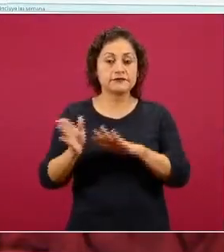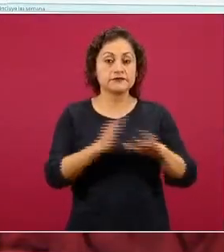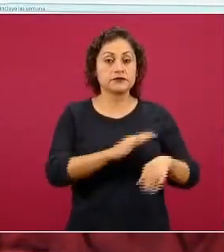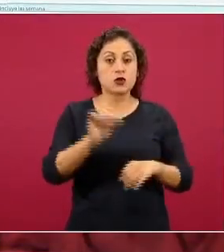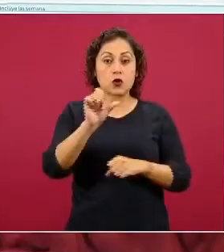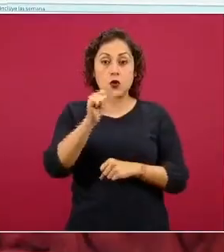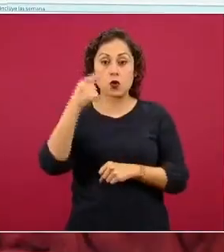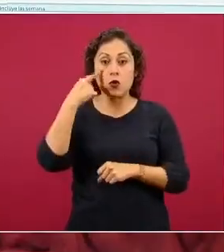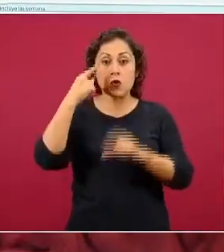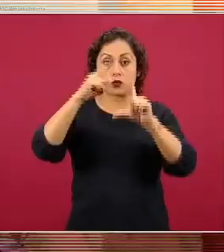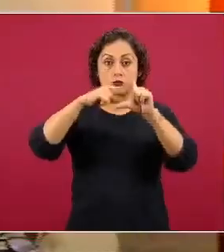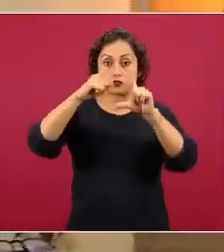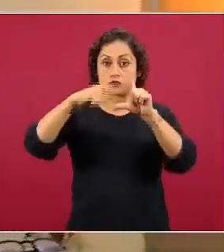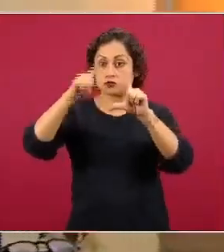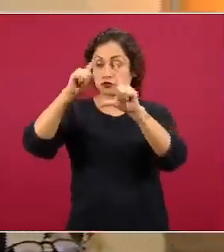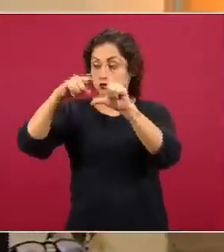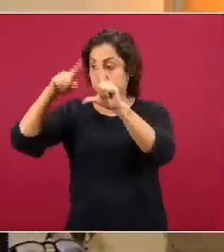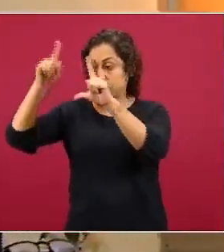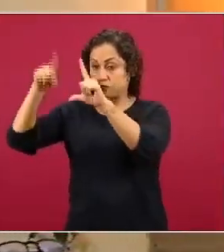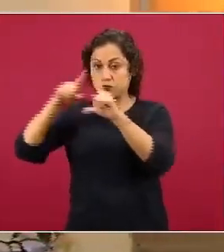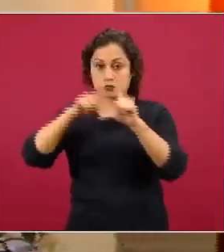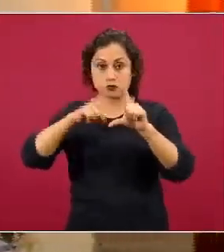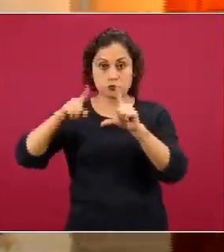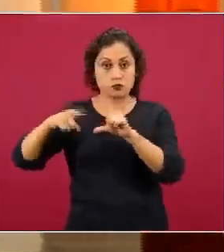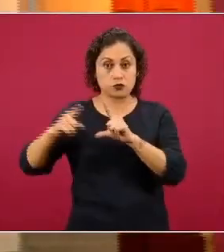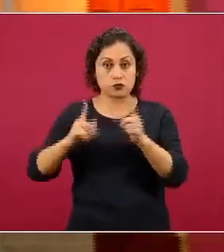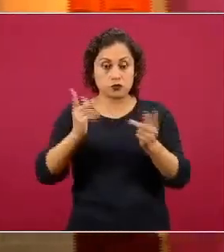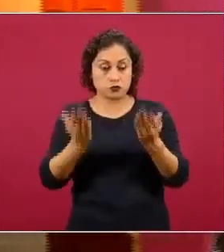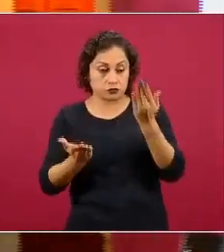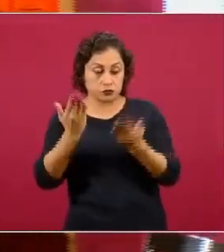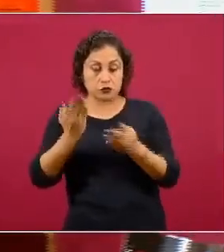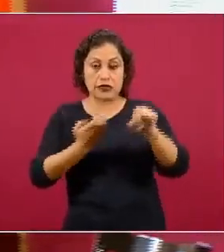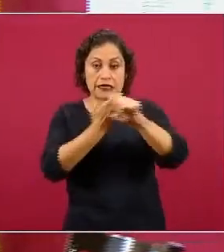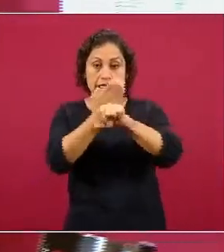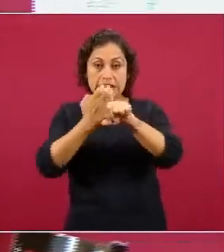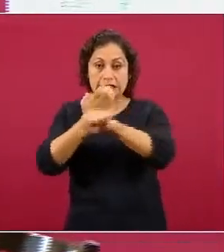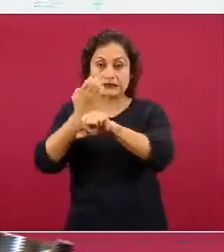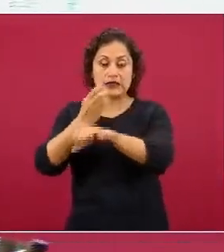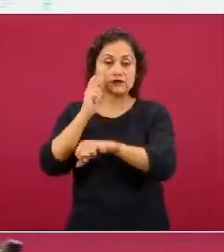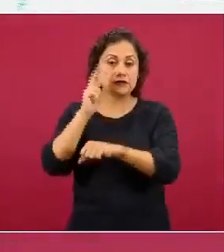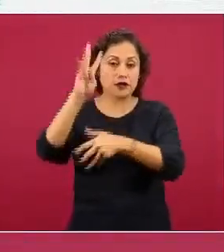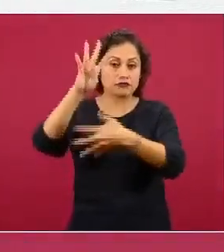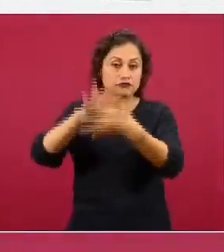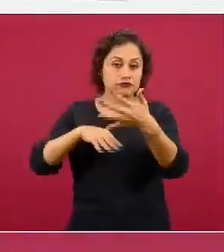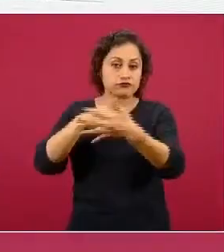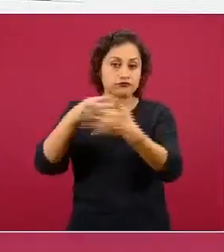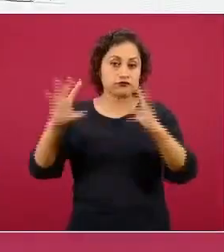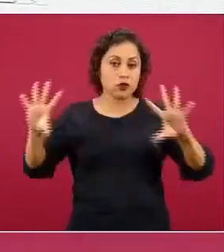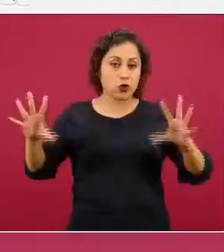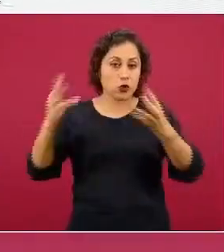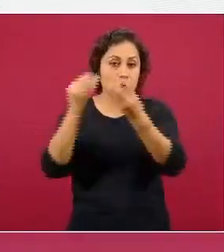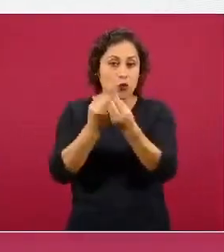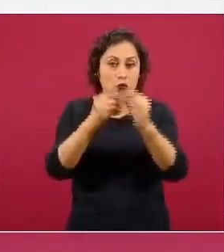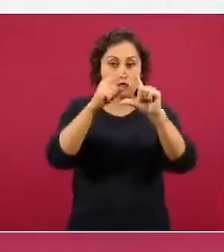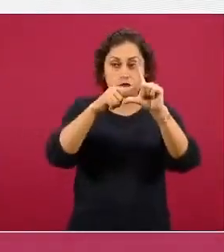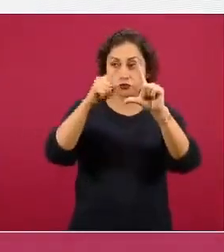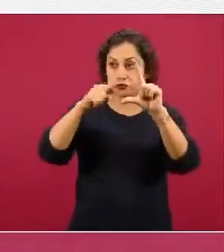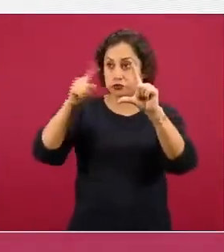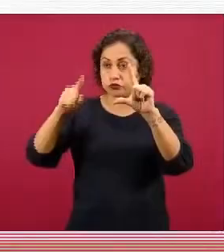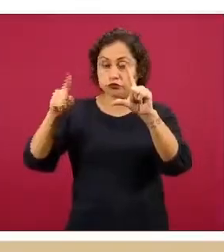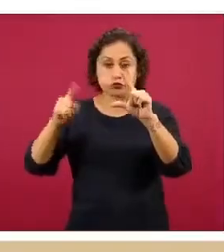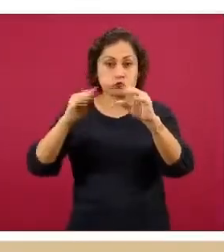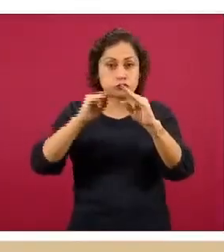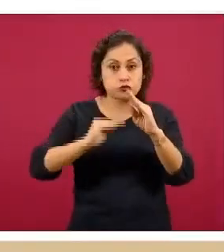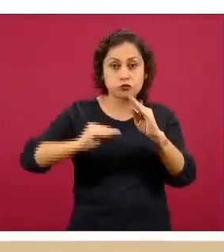de comparar las curvas. En cada una de las entidades podemos ver todas las curvas en porcentaje de exceso y podemos ver en